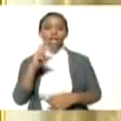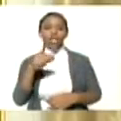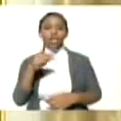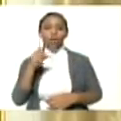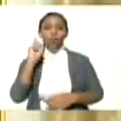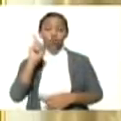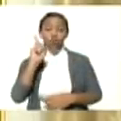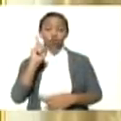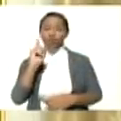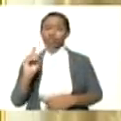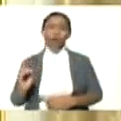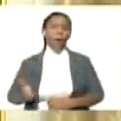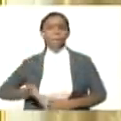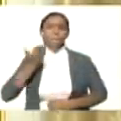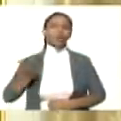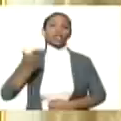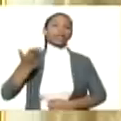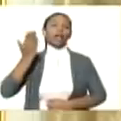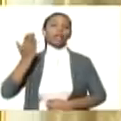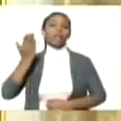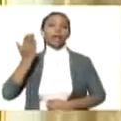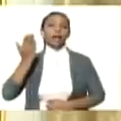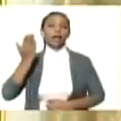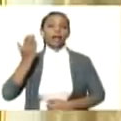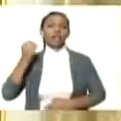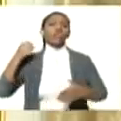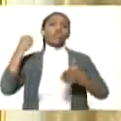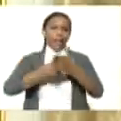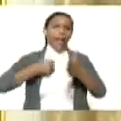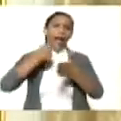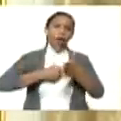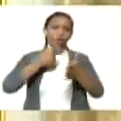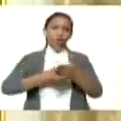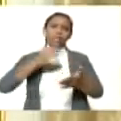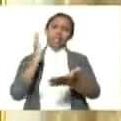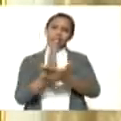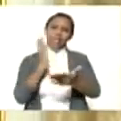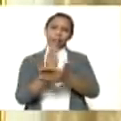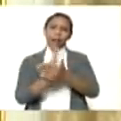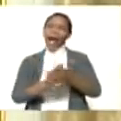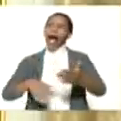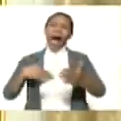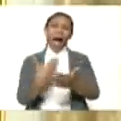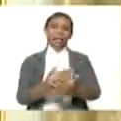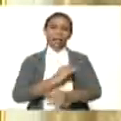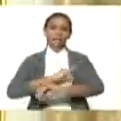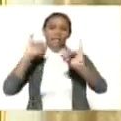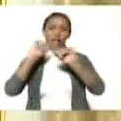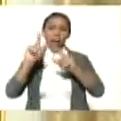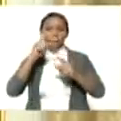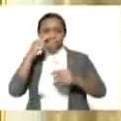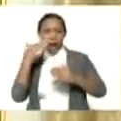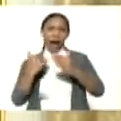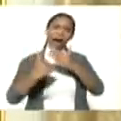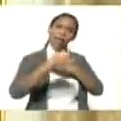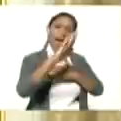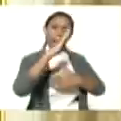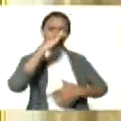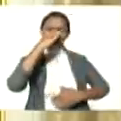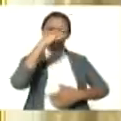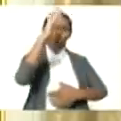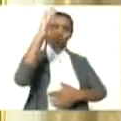los imprescindibles, de los que lucha por siempre hasta el final y más allá del más allá.